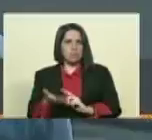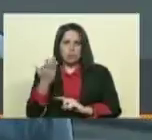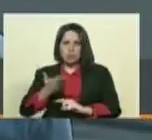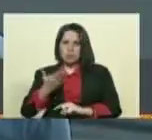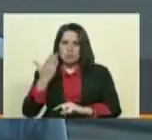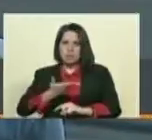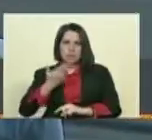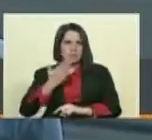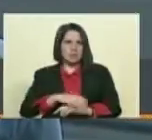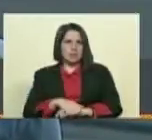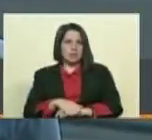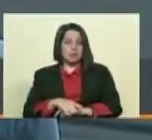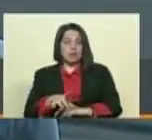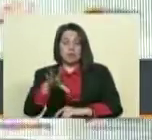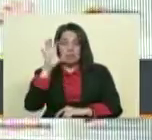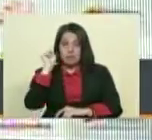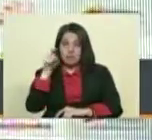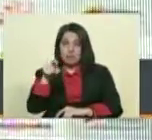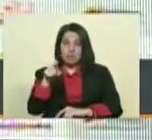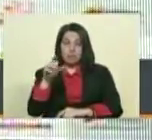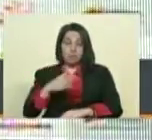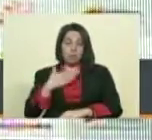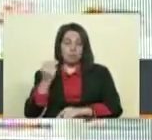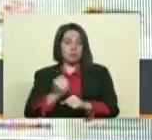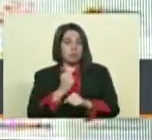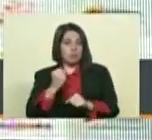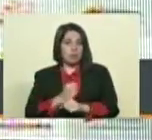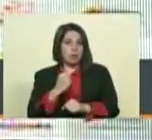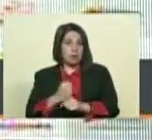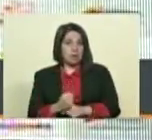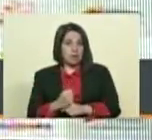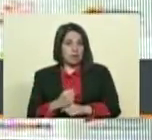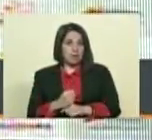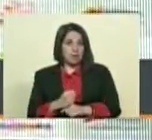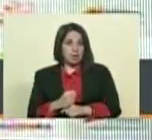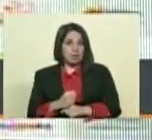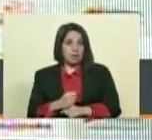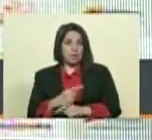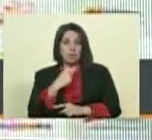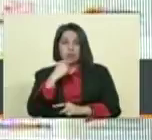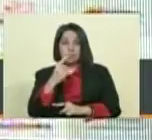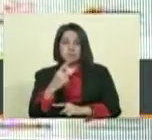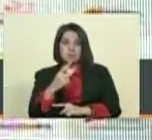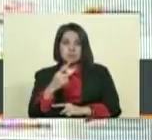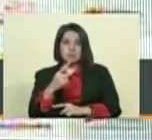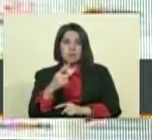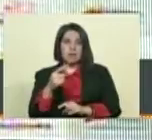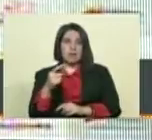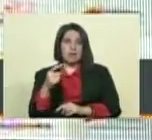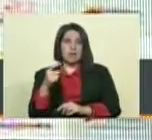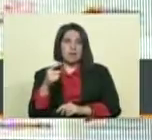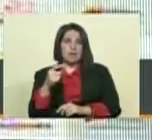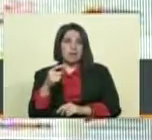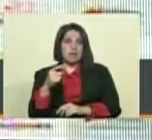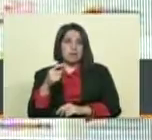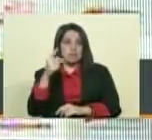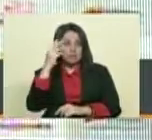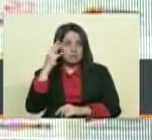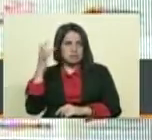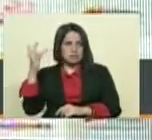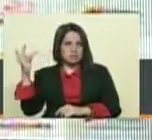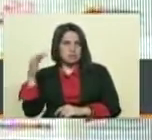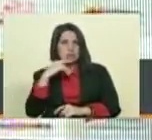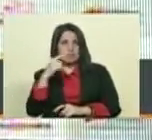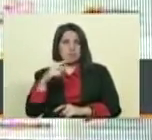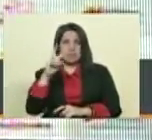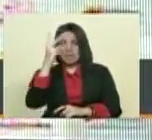Es un tema que si lo entendemos podemos empezarlo a trabajar. Lo califica el psiquiatra Jorge Rodríguez de trastornos